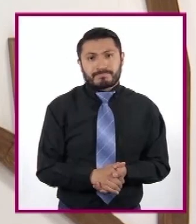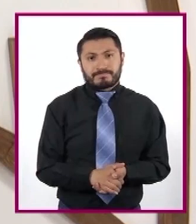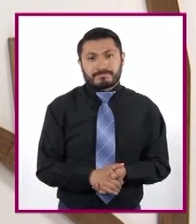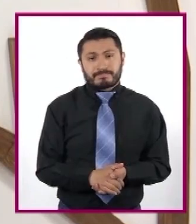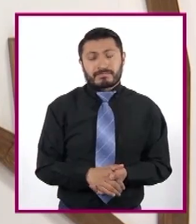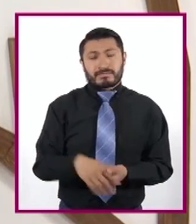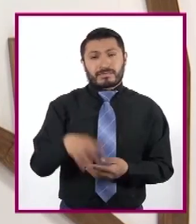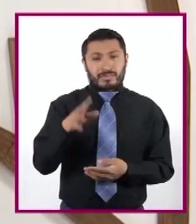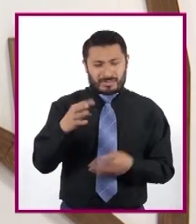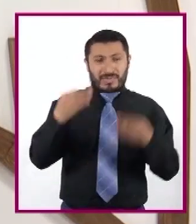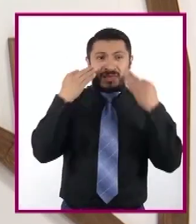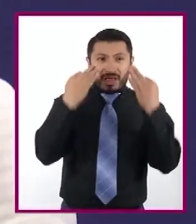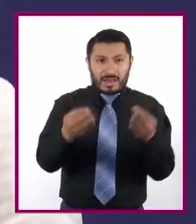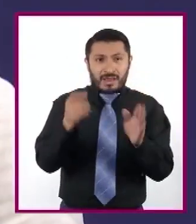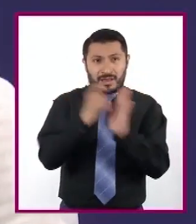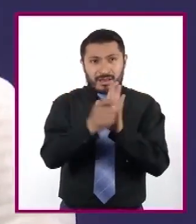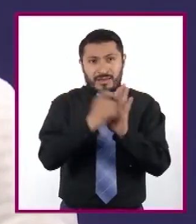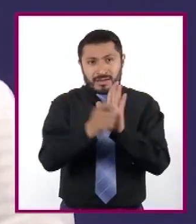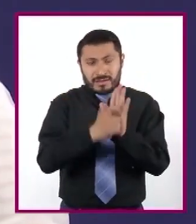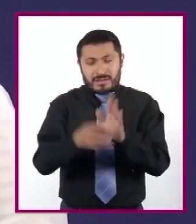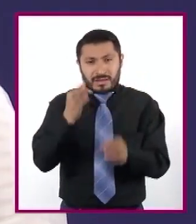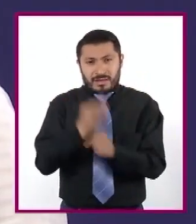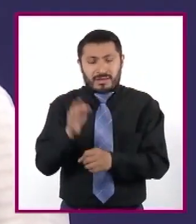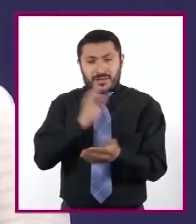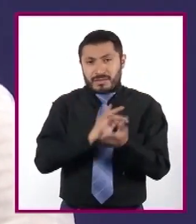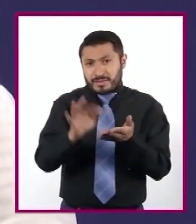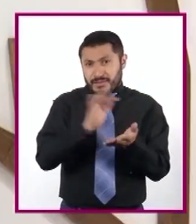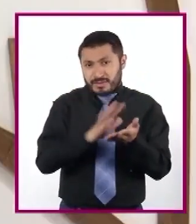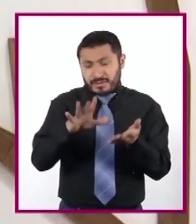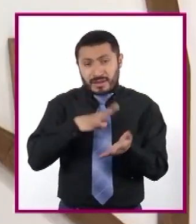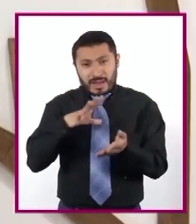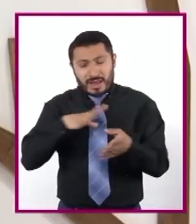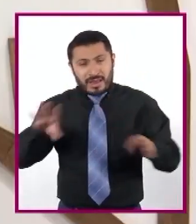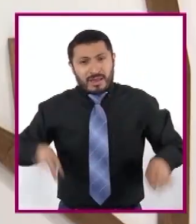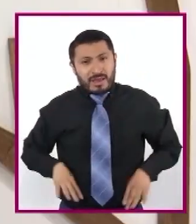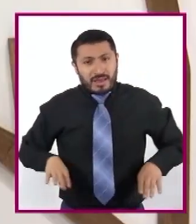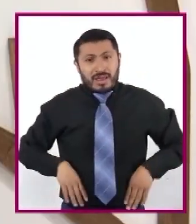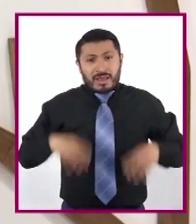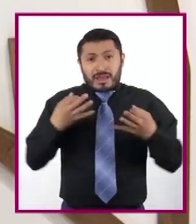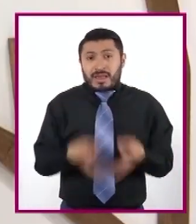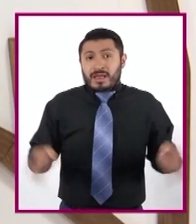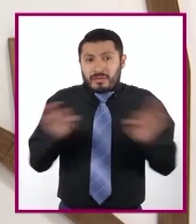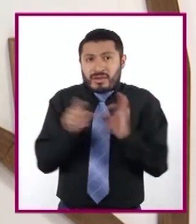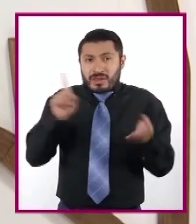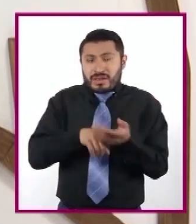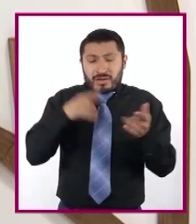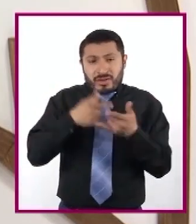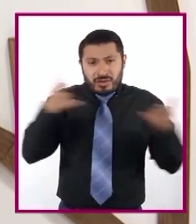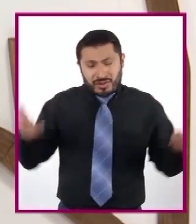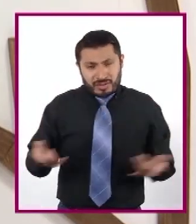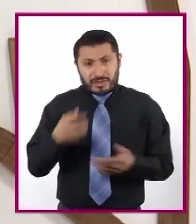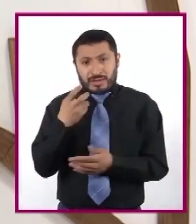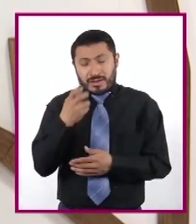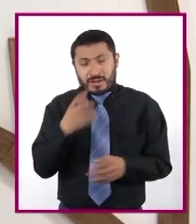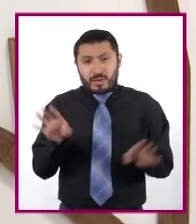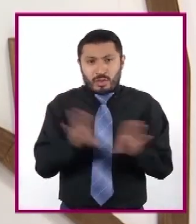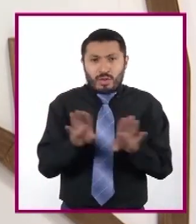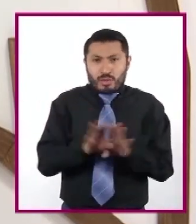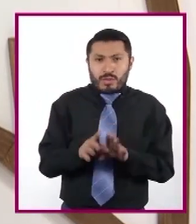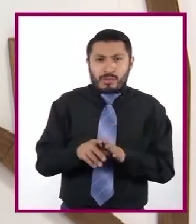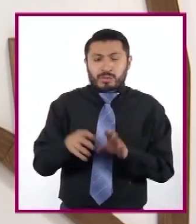Como pudieron observar en este texto que acabamos de leer y que se refiere a un hecho histórico al momento de referirse a la